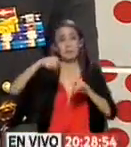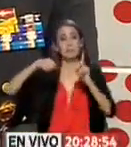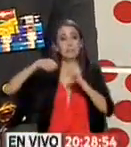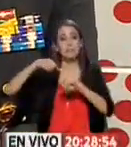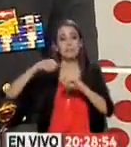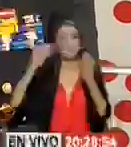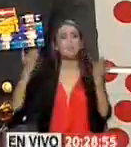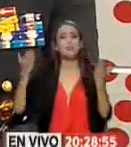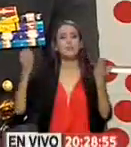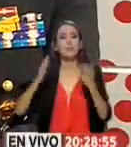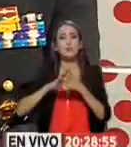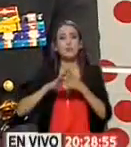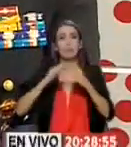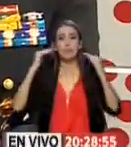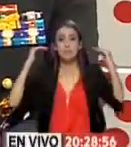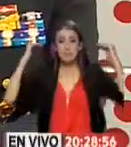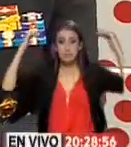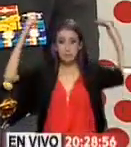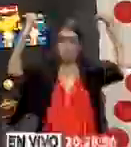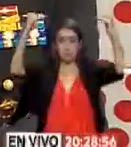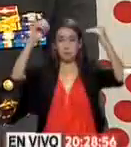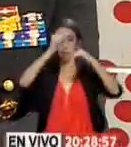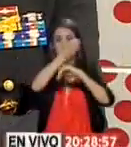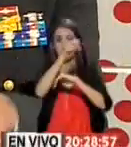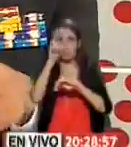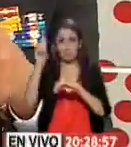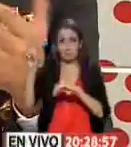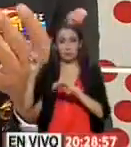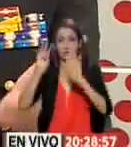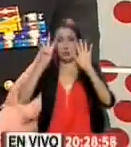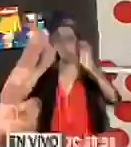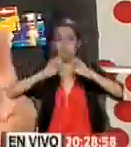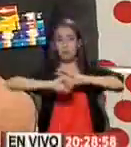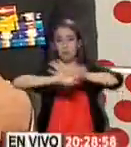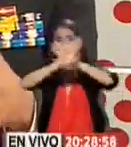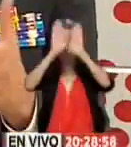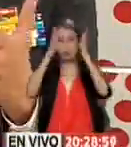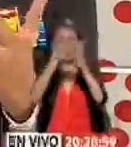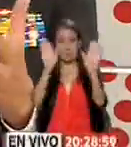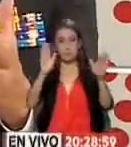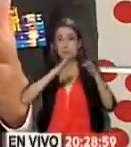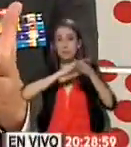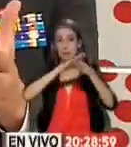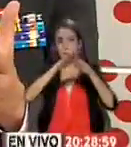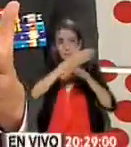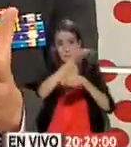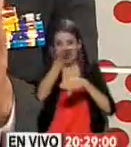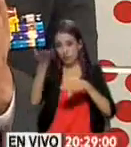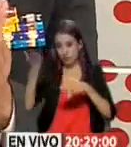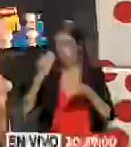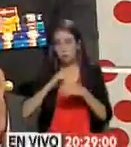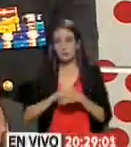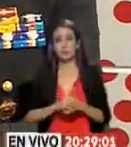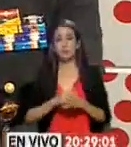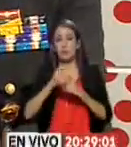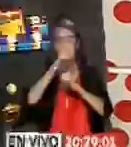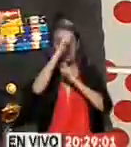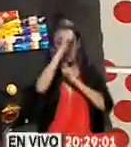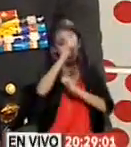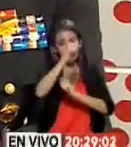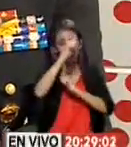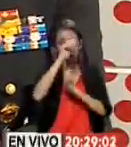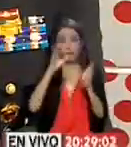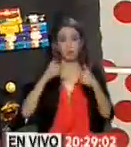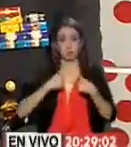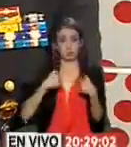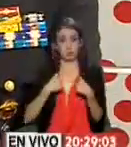vamos a realizar en la Tribuna del Sur. 9 de la mañana, es tribuna abierta, quedan invitados cordialmente, porque los homenajeados ahora no somos